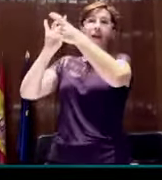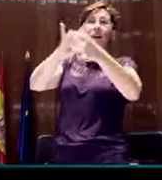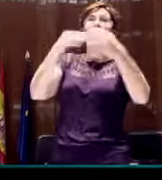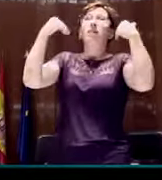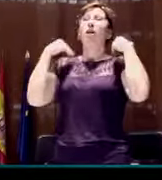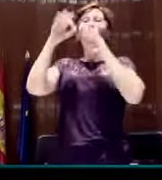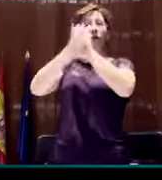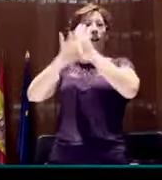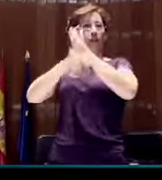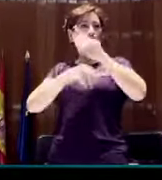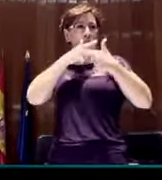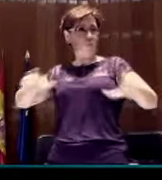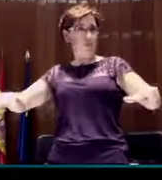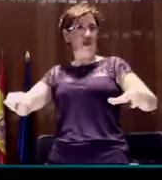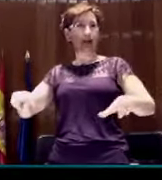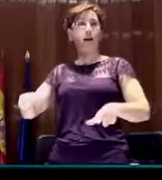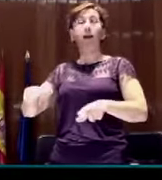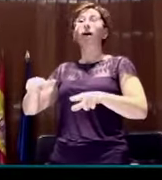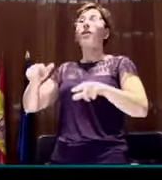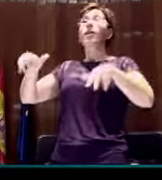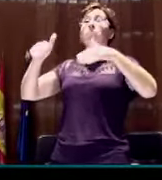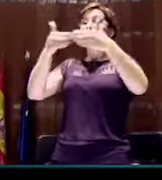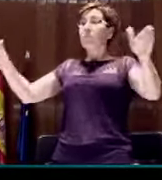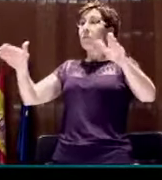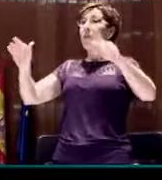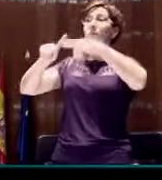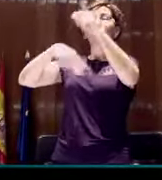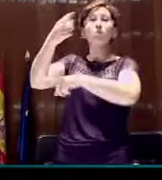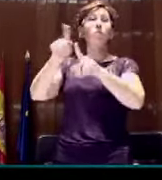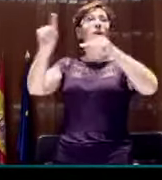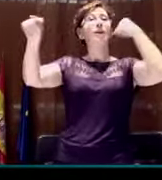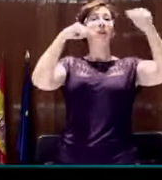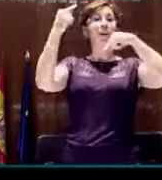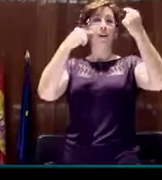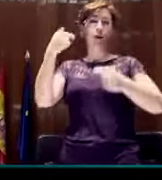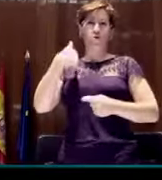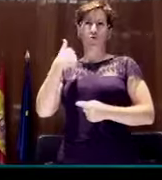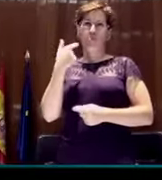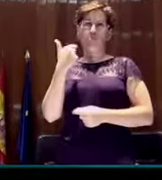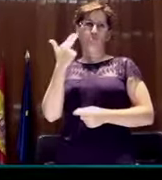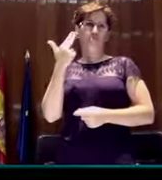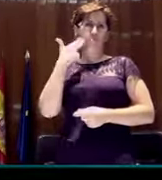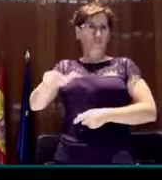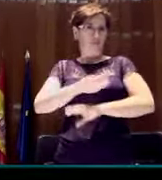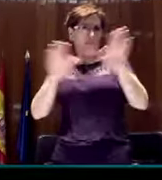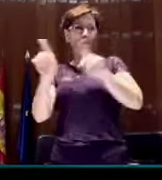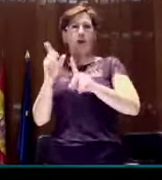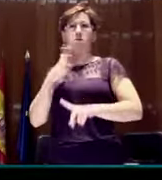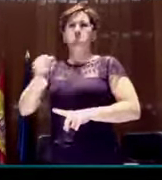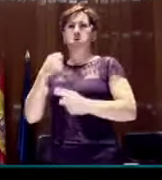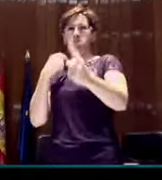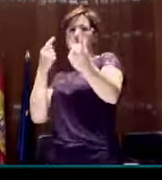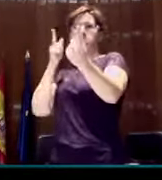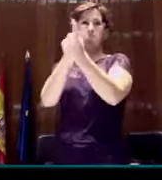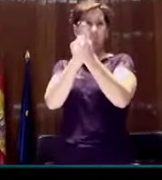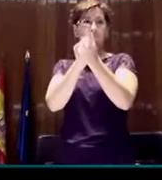lingüística, y en la copa que dieron después de la inauguración tuve la osadía, yo soy muy tímido, normalmente no suelo acercarme a nadie para hablarle a alguien que no conozco, y mucho